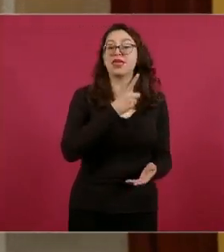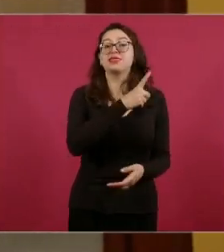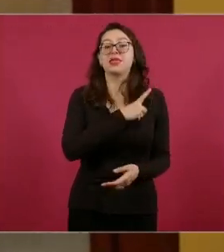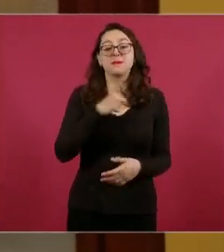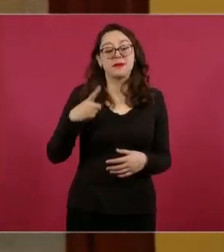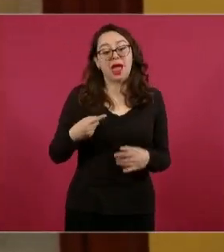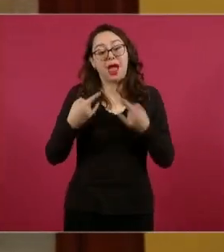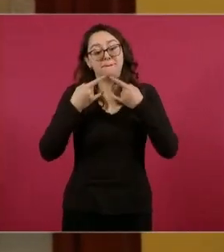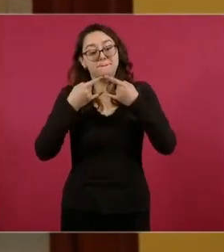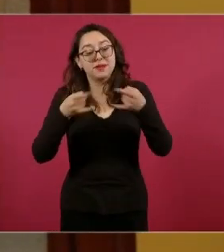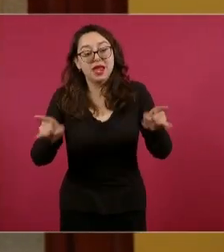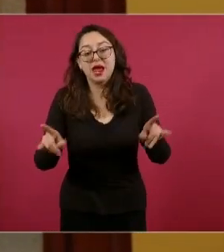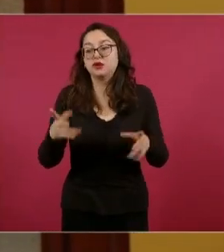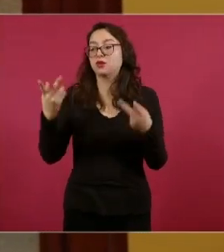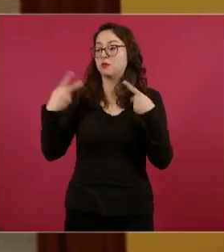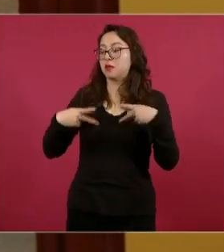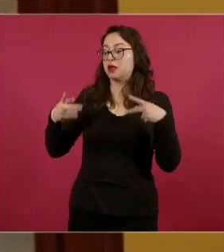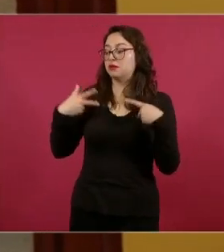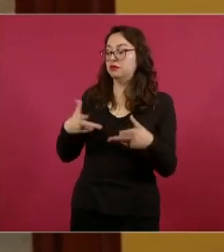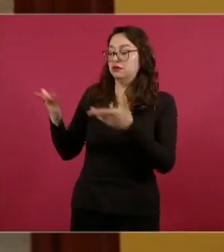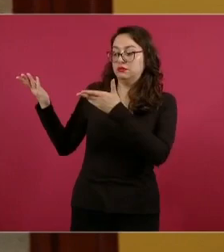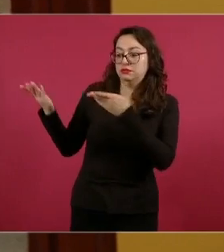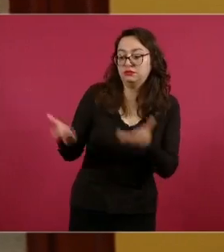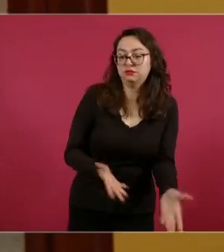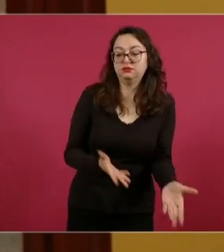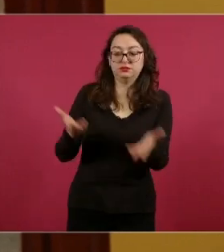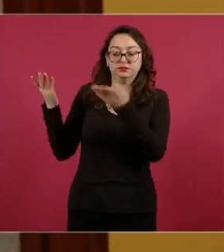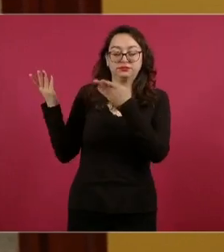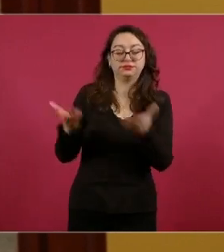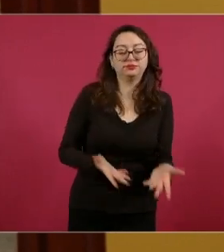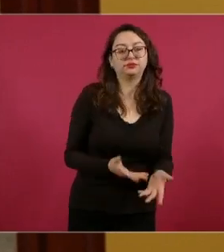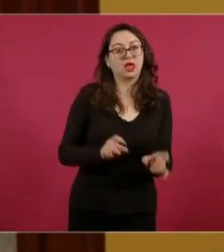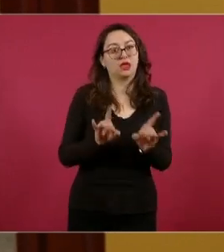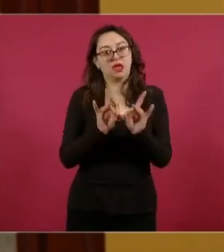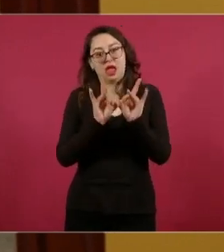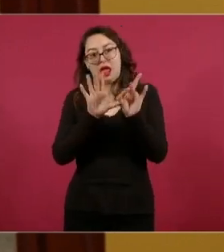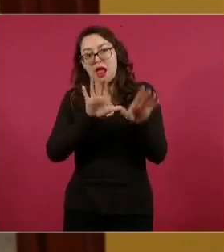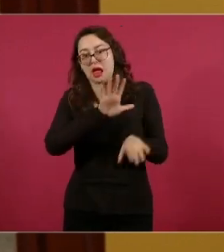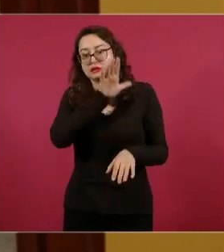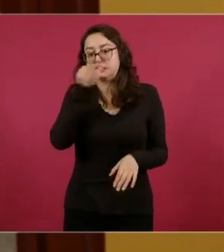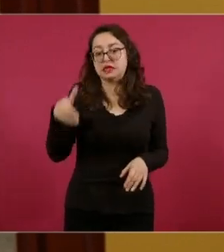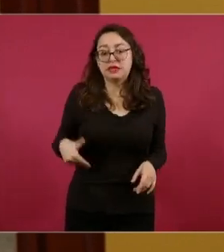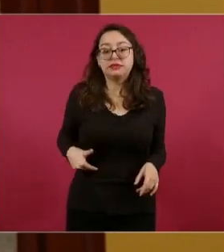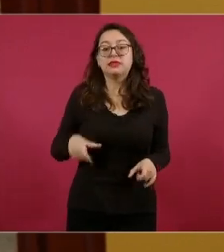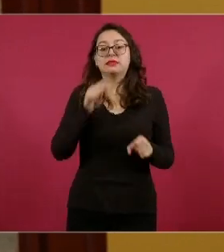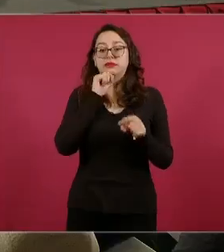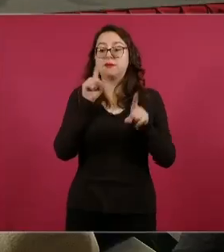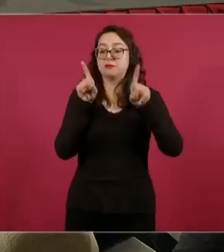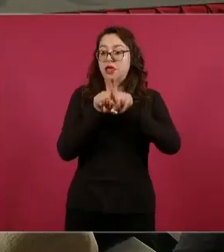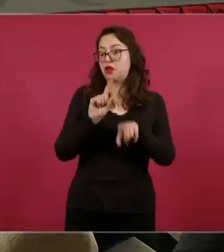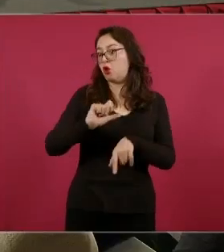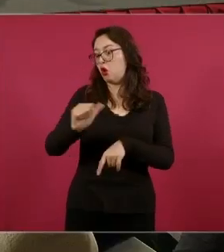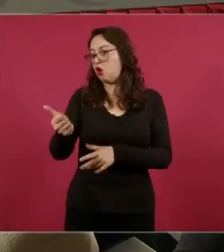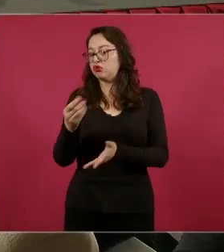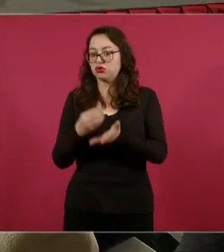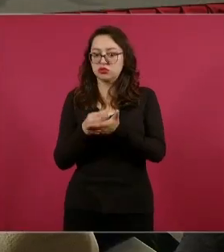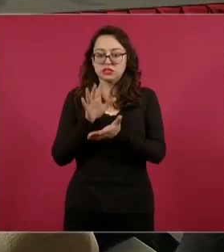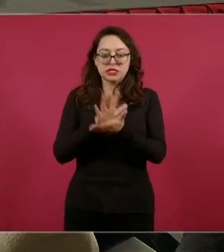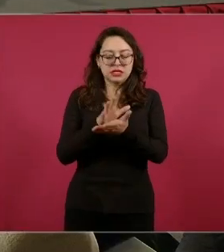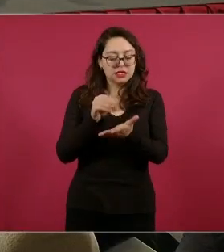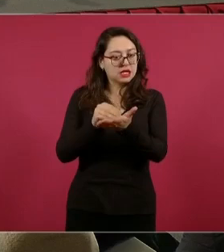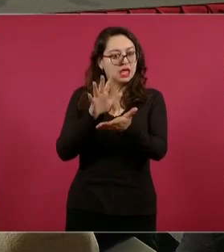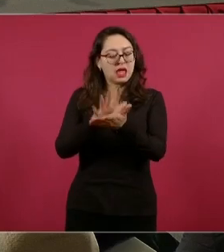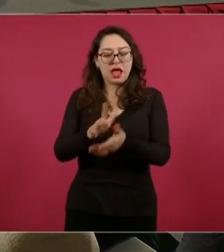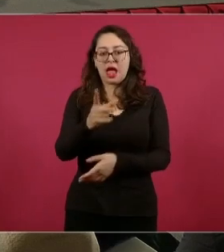tanto de urgencias, pero también la cirugía programada, las cirugías que se van planeando en los sistemas de